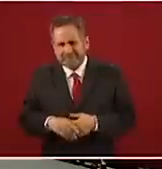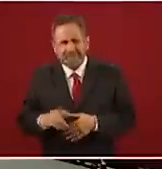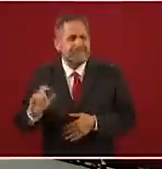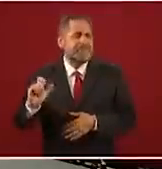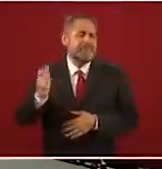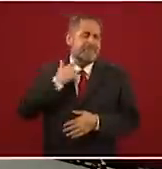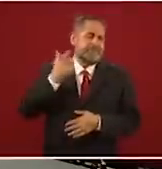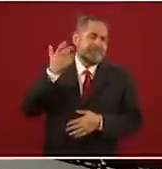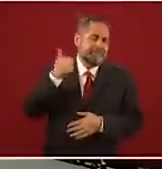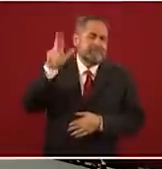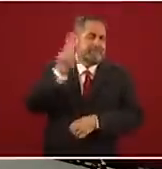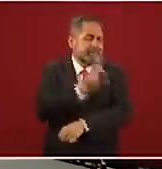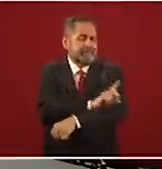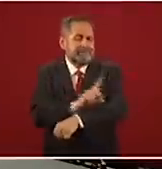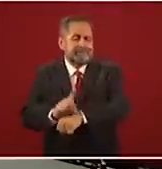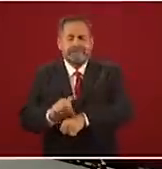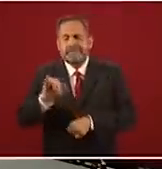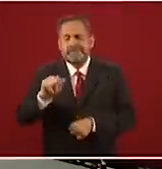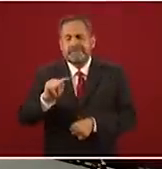delegados del ISSSTE?